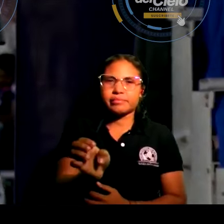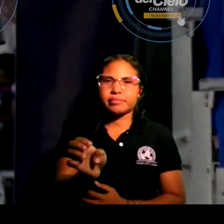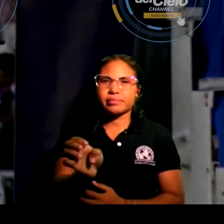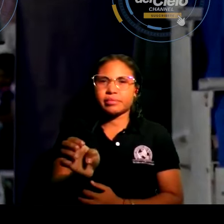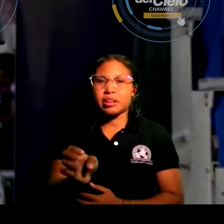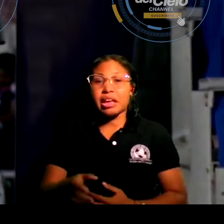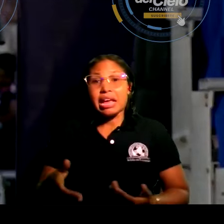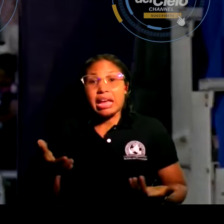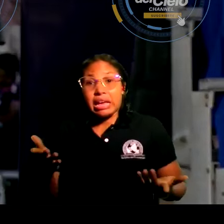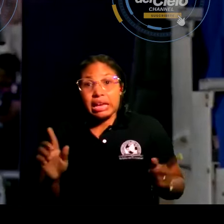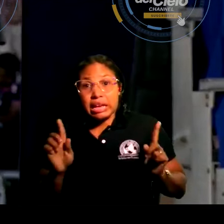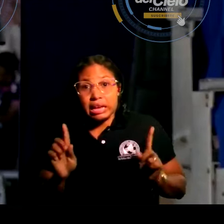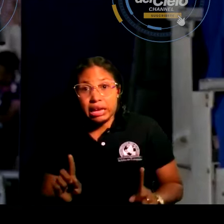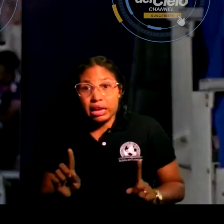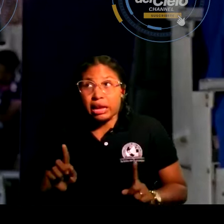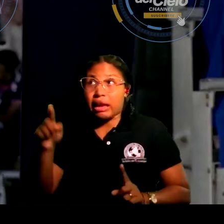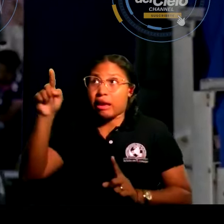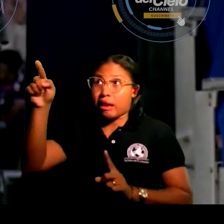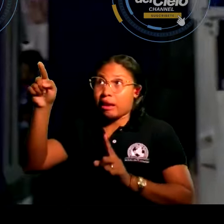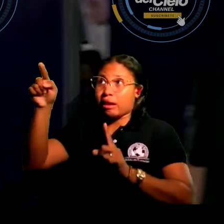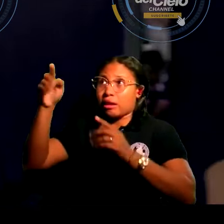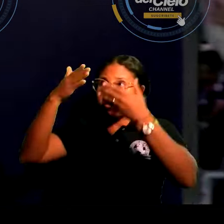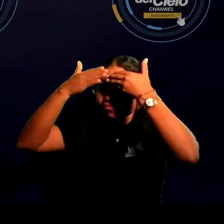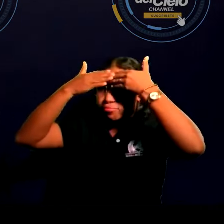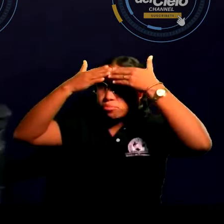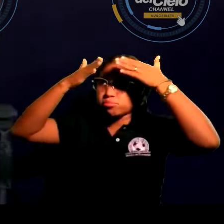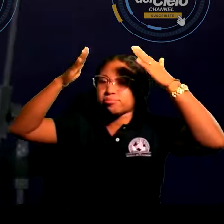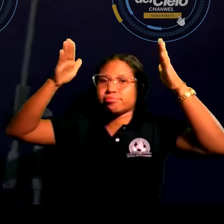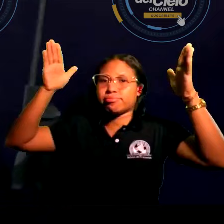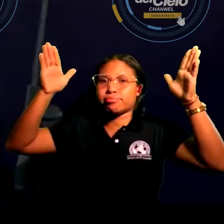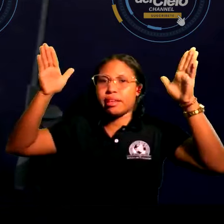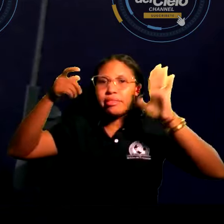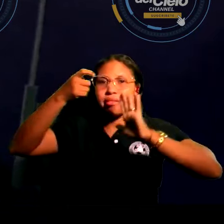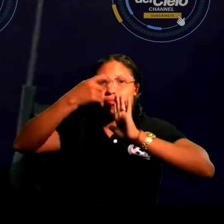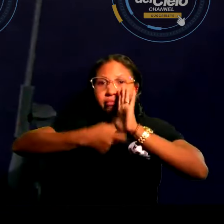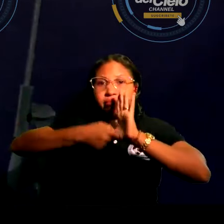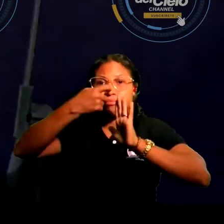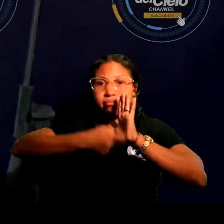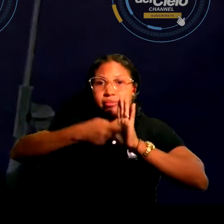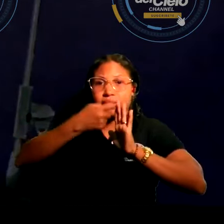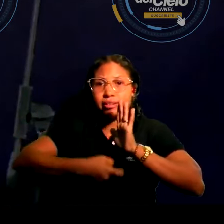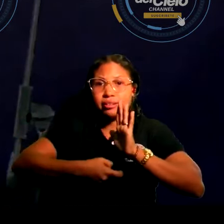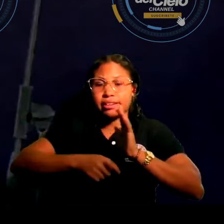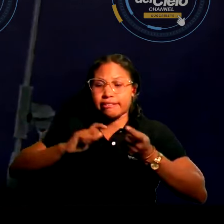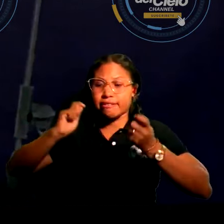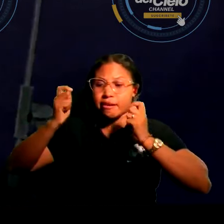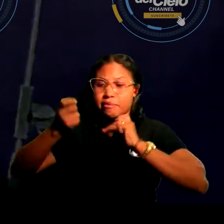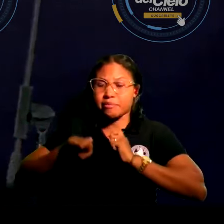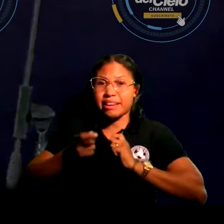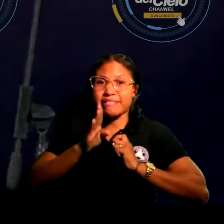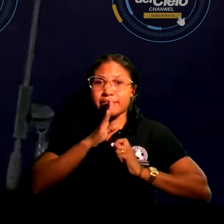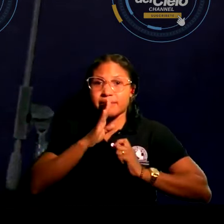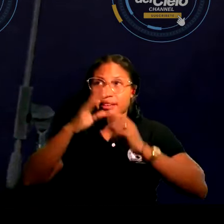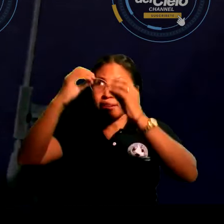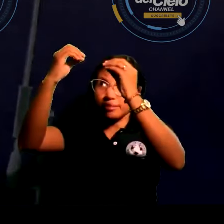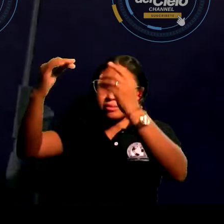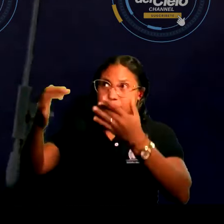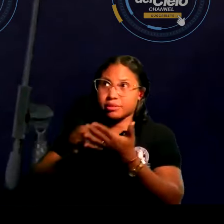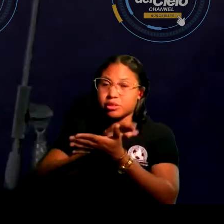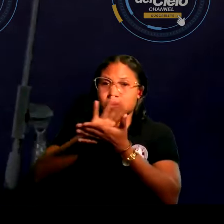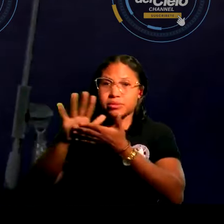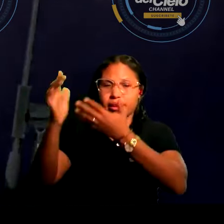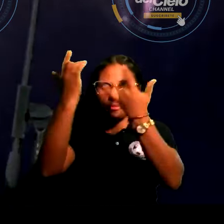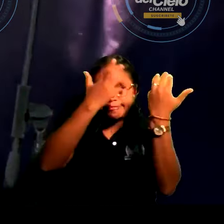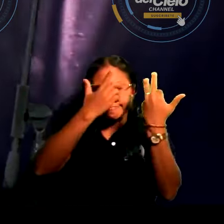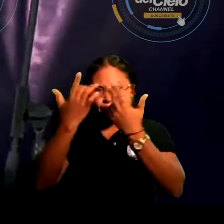de convencer y de redarguir es el Espíritu Santo. Recuerda que